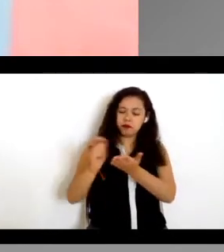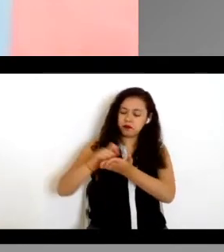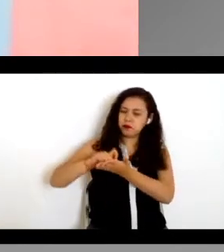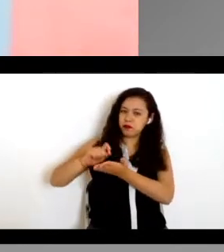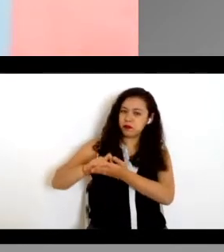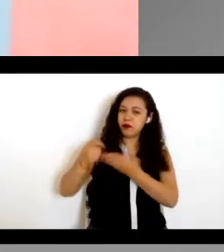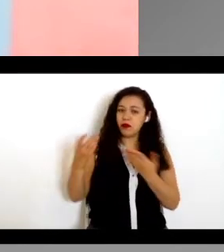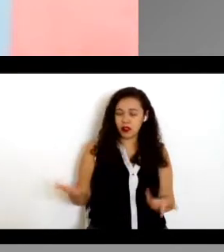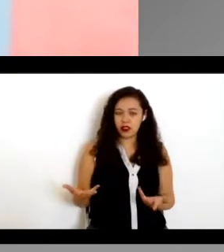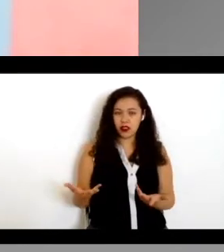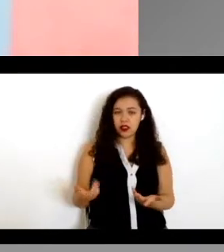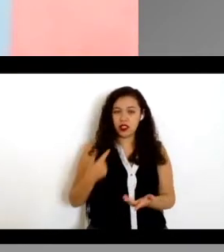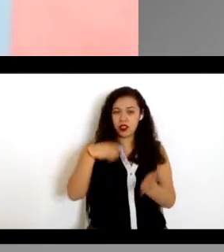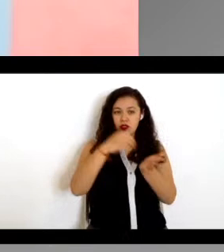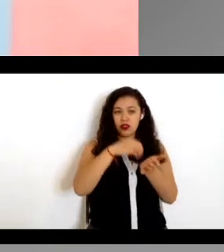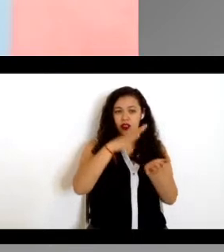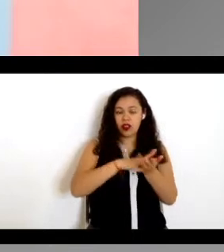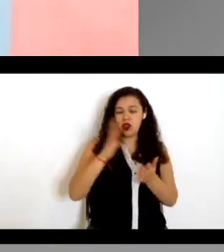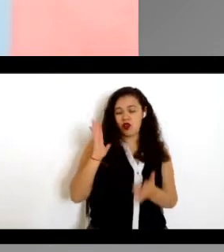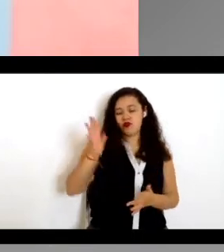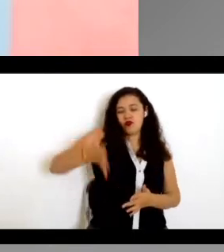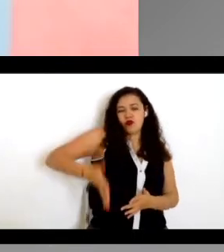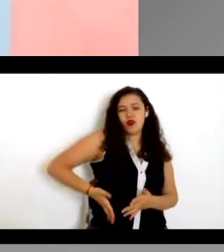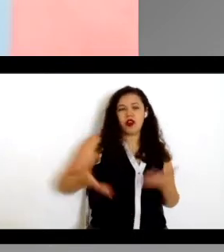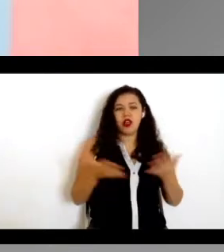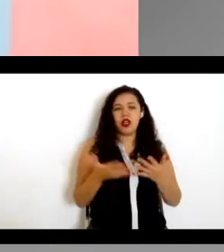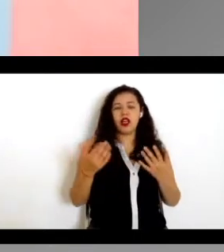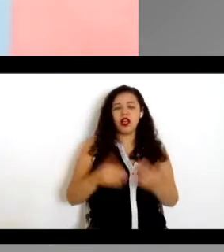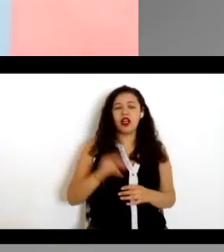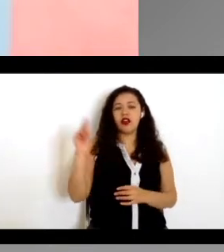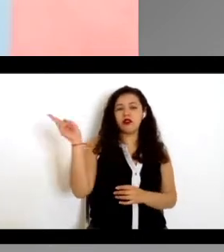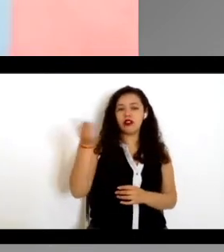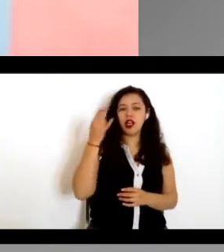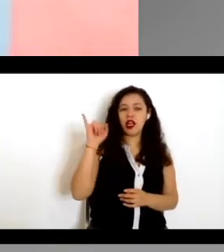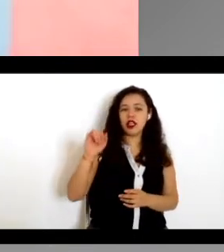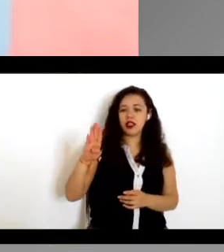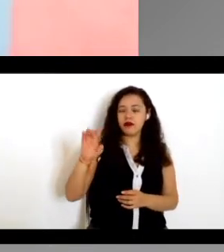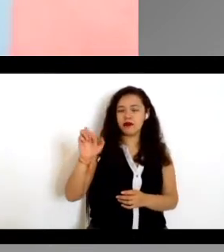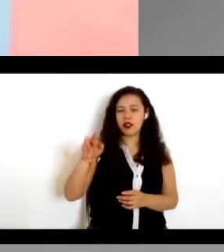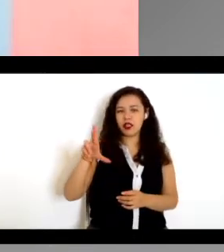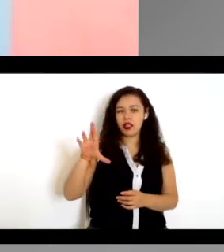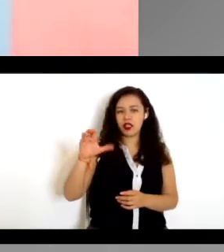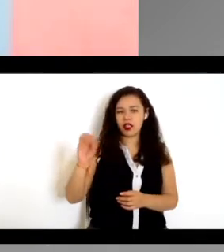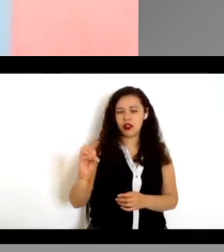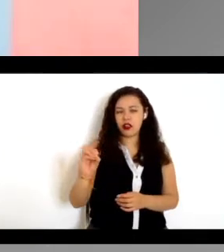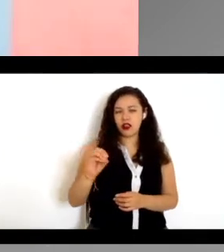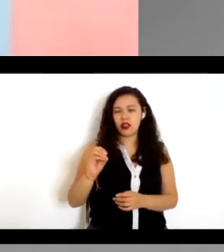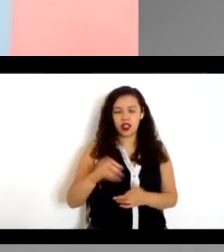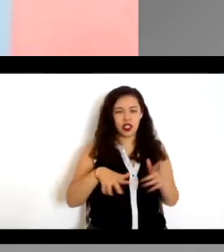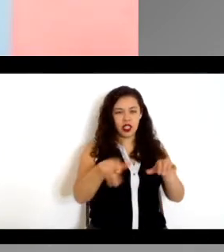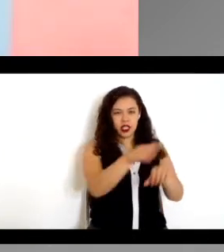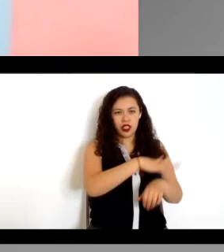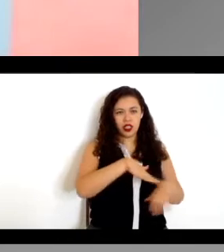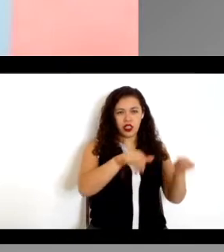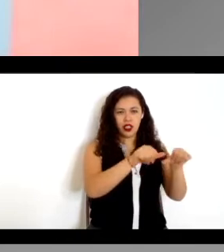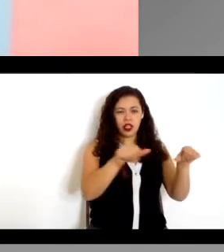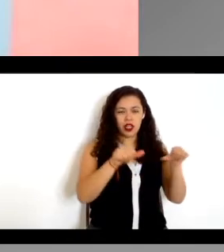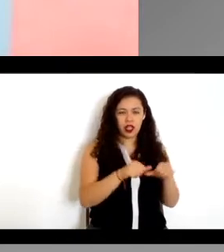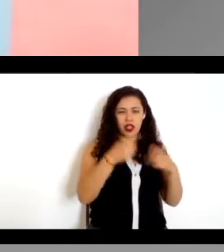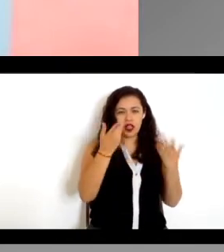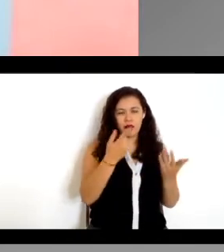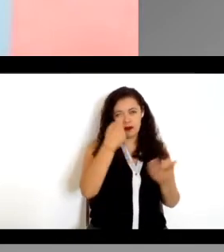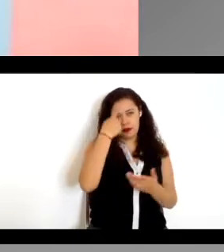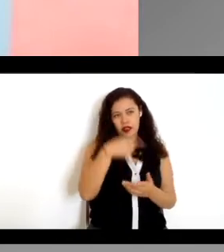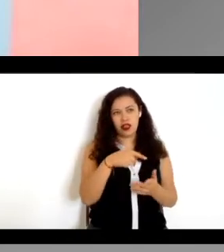Citaré orgullosamente un libro que se hizo con la Universidad Iberoamericana y el Departamento de Arquitectura, que al menos en el tema de accesibilidad